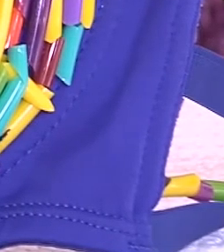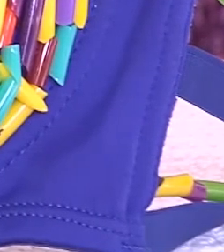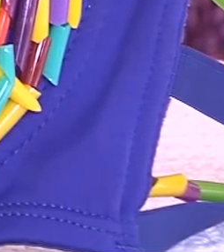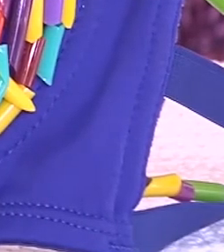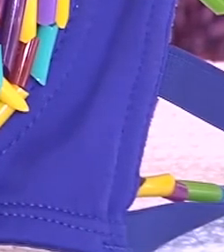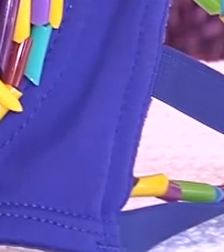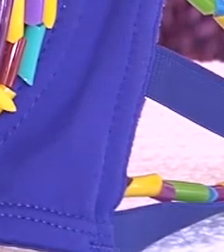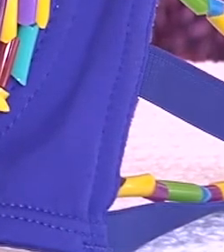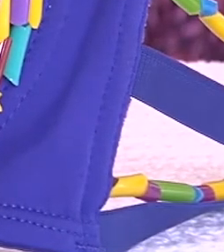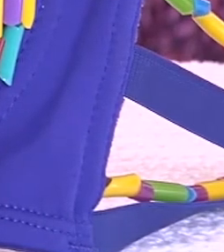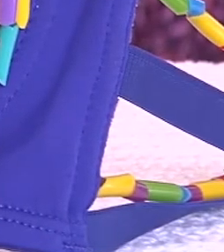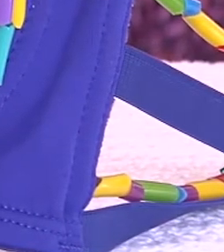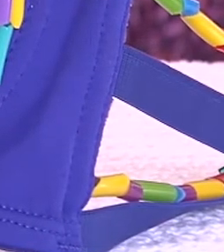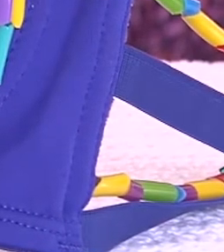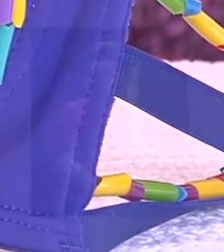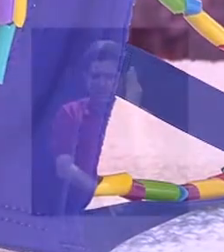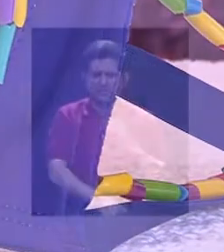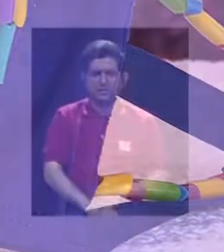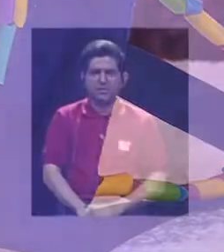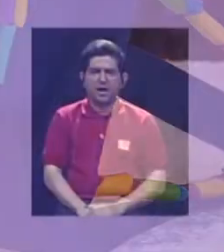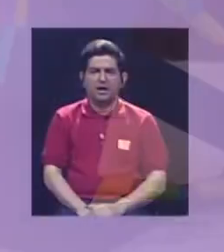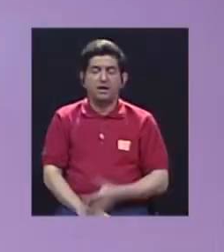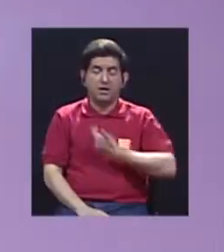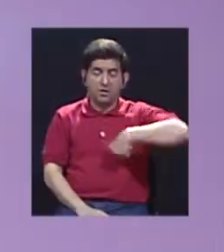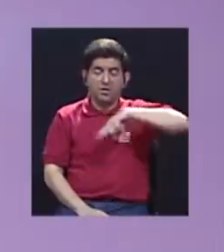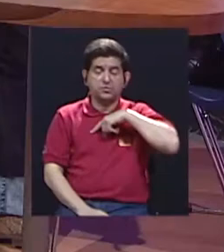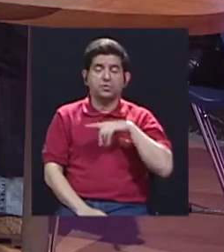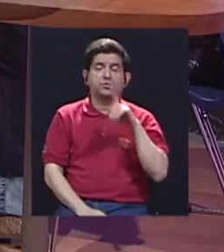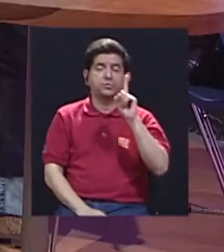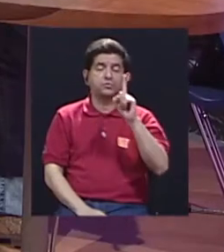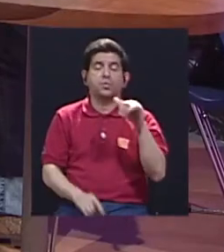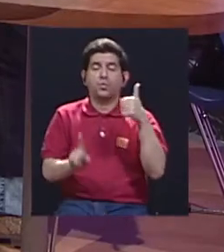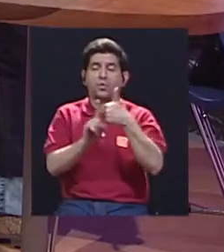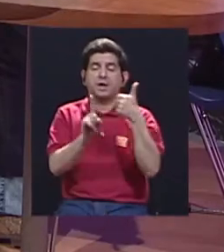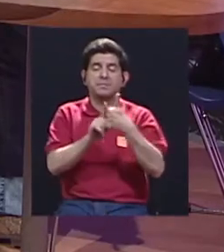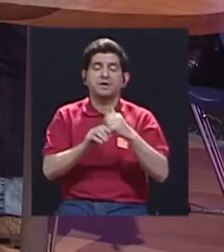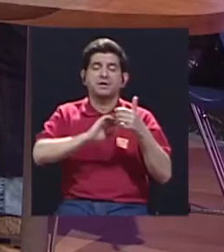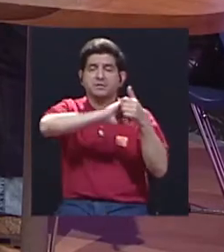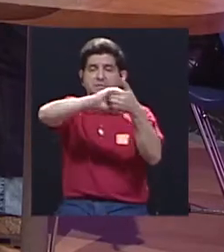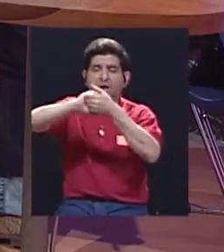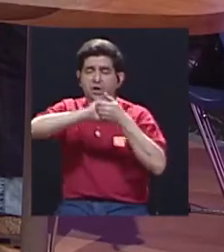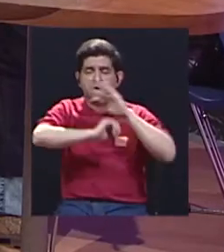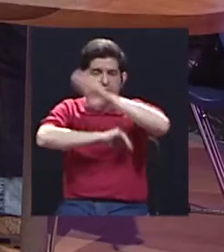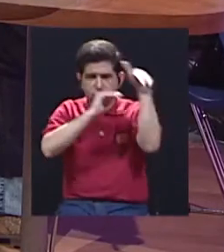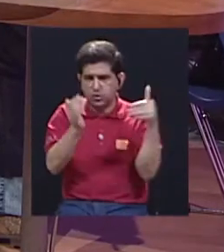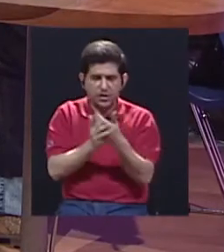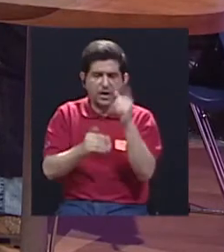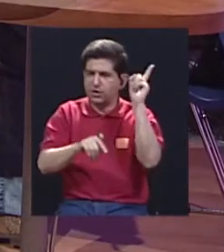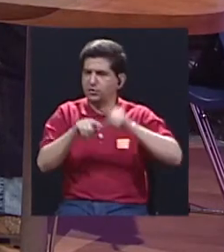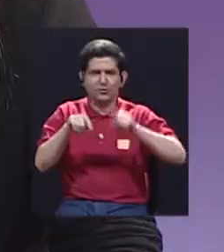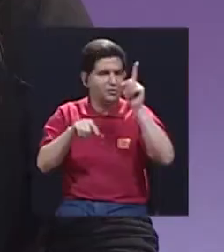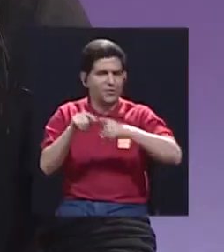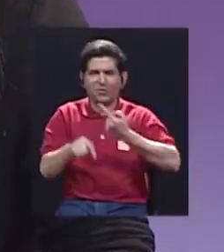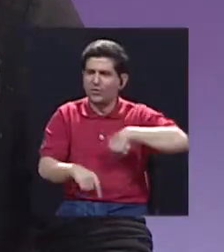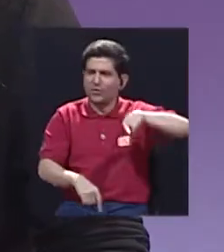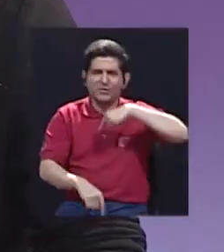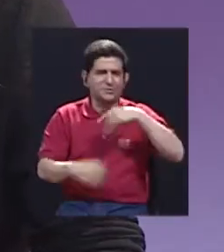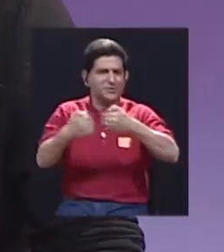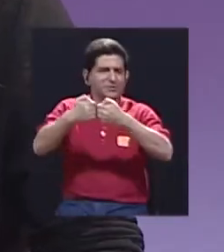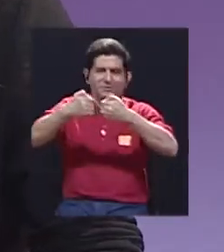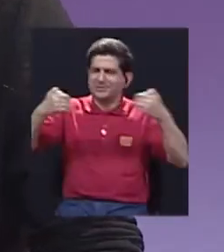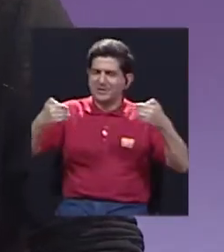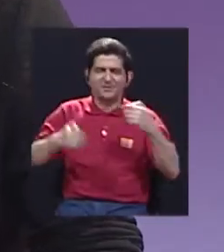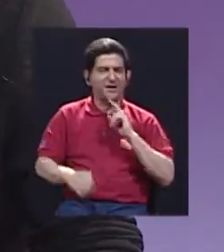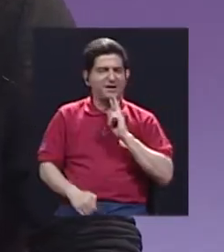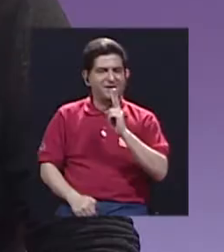esencia, y como mujeres, es que somos una misma y tenemos que ser solidarias con todas. No podemos alejarnos de esa